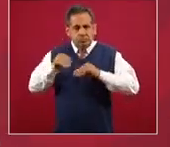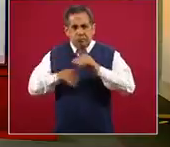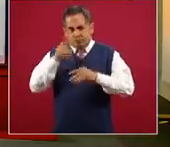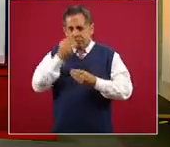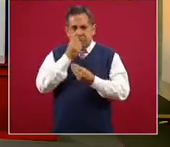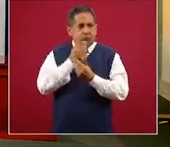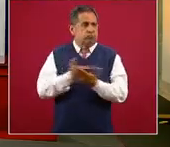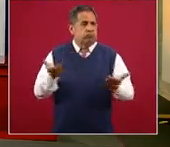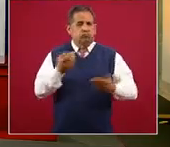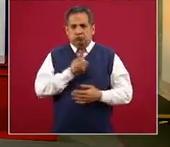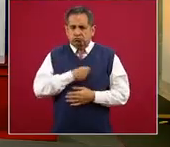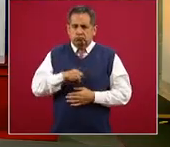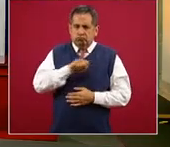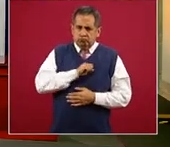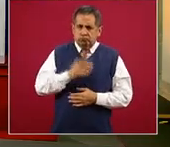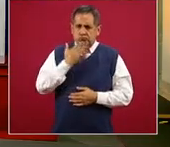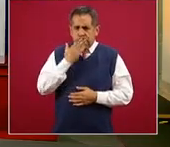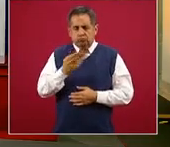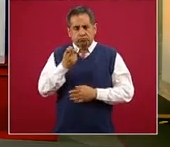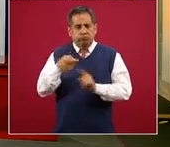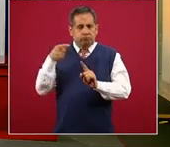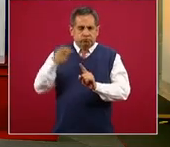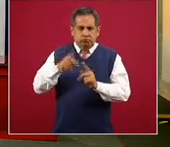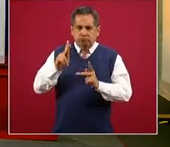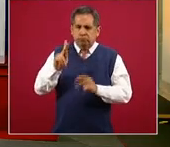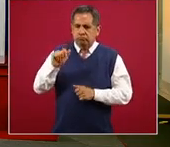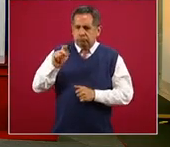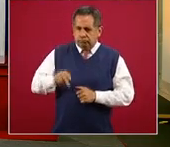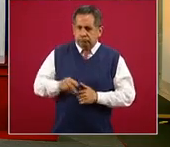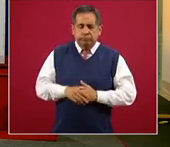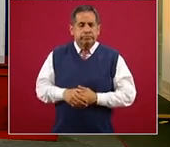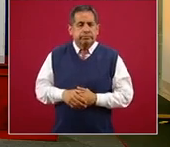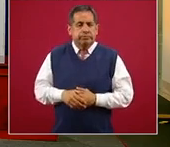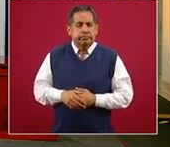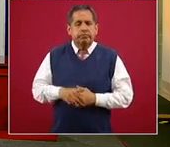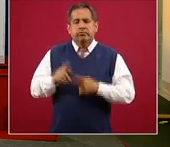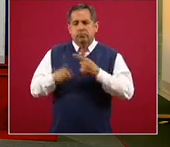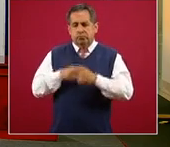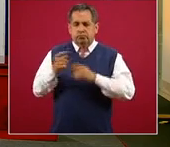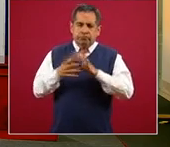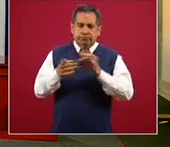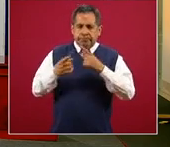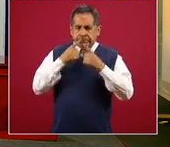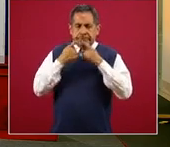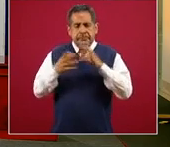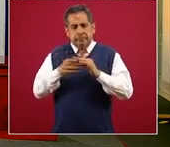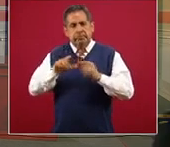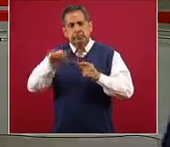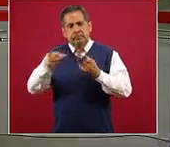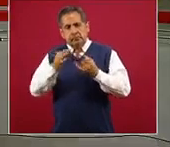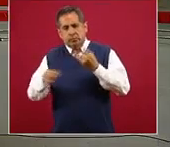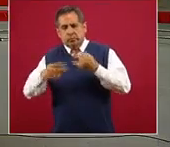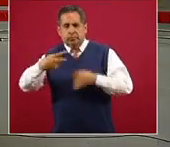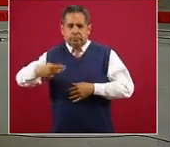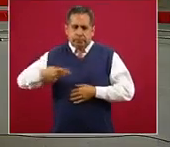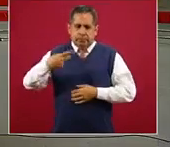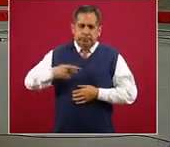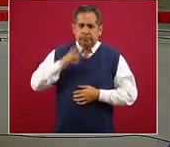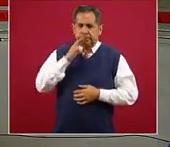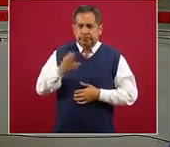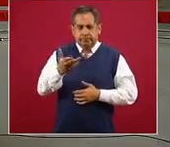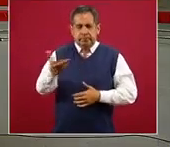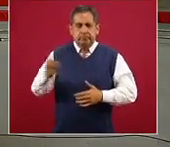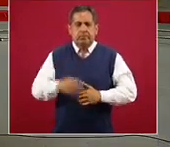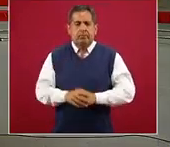Alimentación Saludable. Entonces también tendrá en su momento el tiempo para llevar y posteriormente pasamos a preguntas y respuestas por parte de